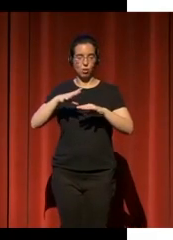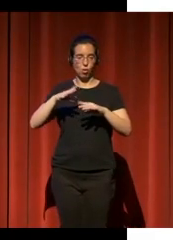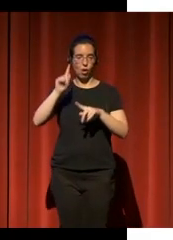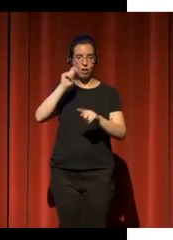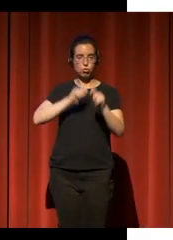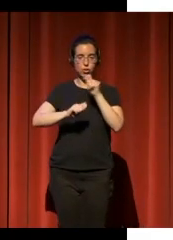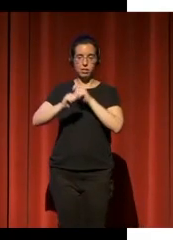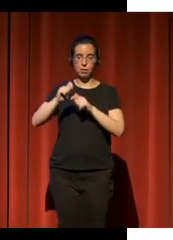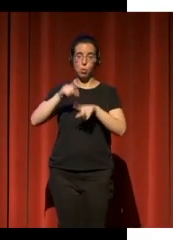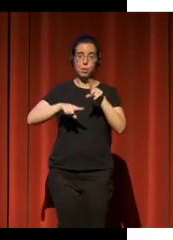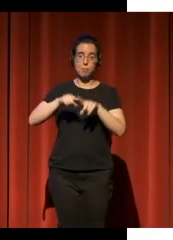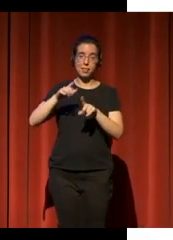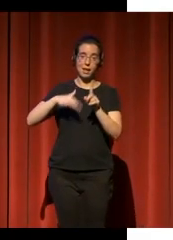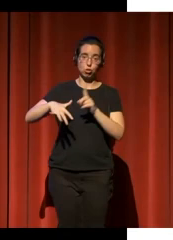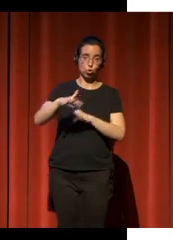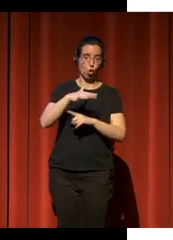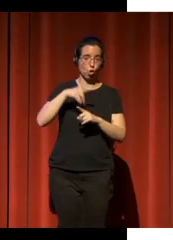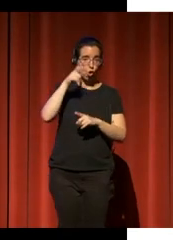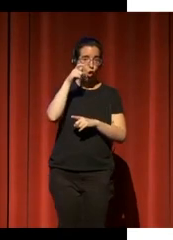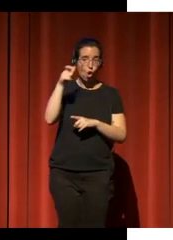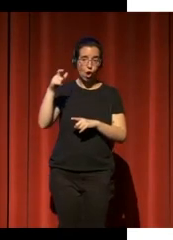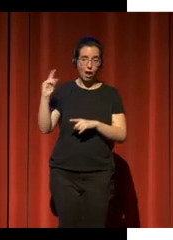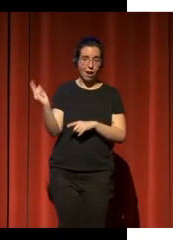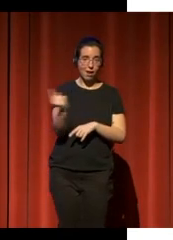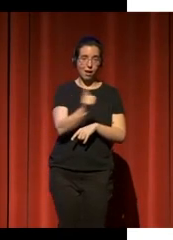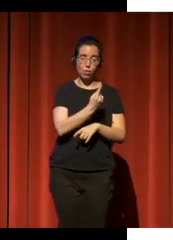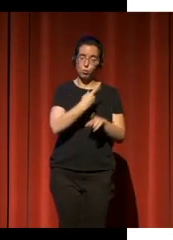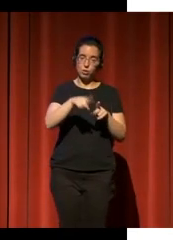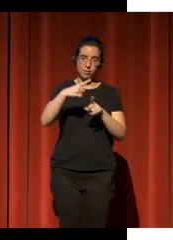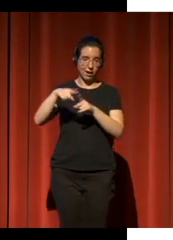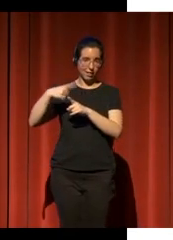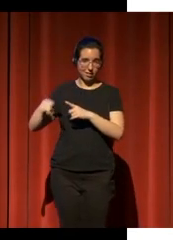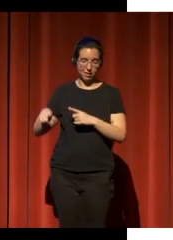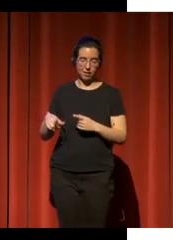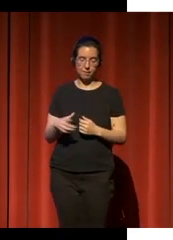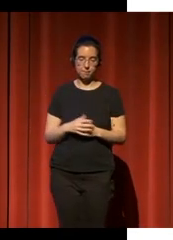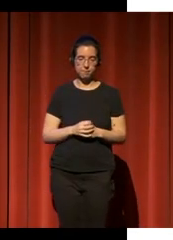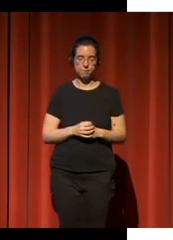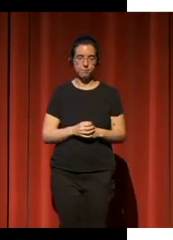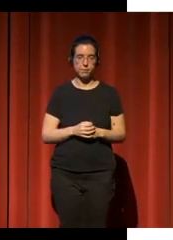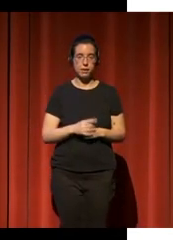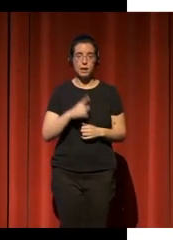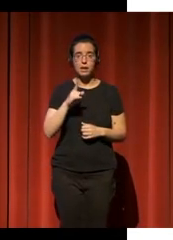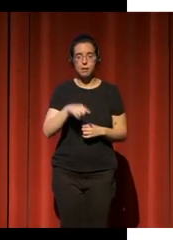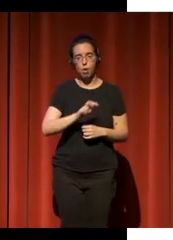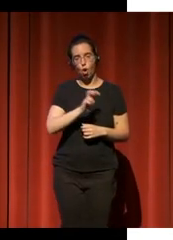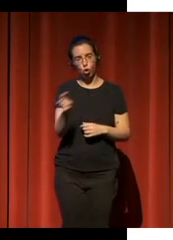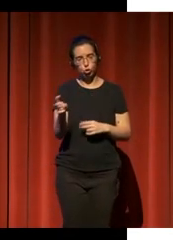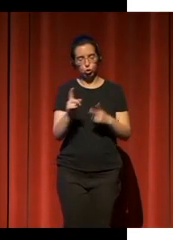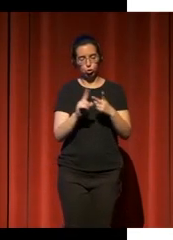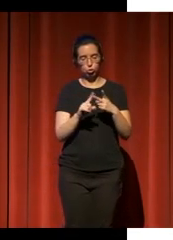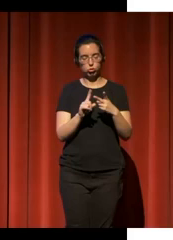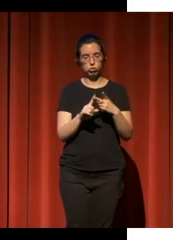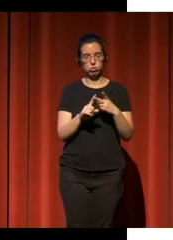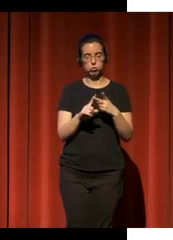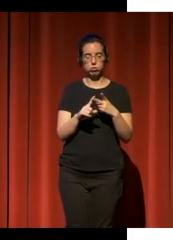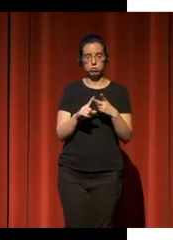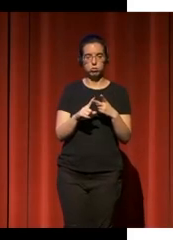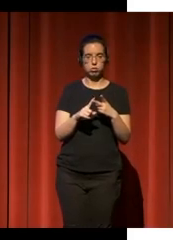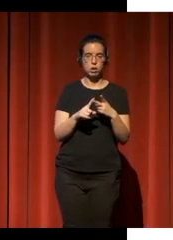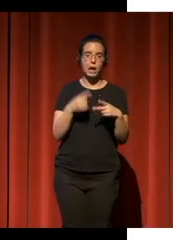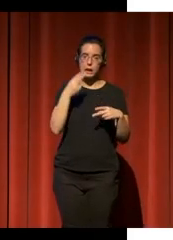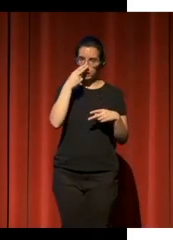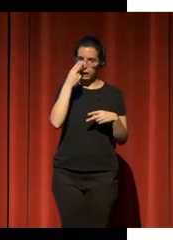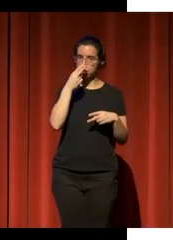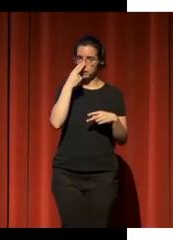entorno no todo los entornos locales tienen el mismo tejido asociativo y ciudadano eh Pero hay otro elemento muy muy